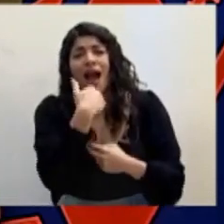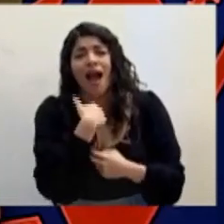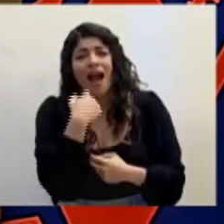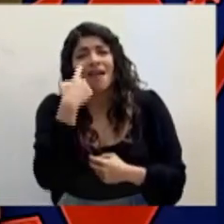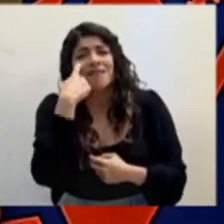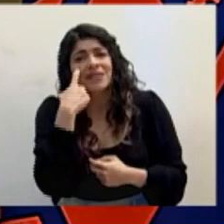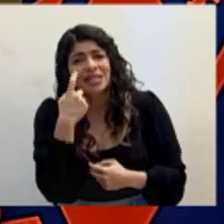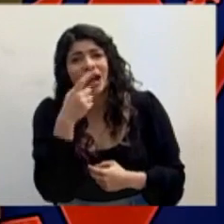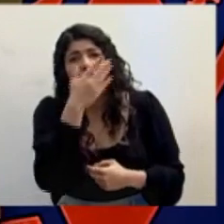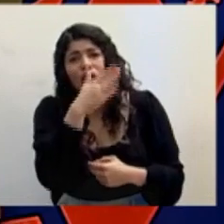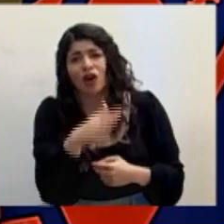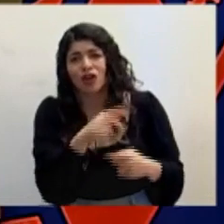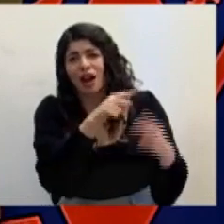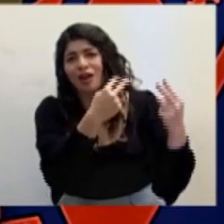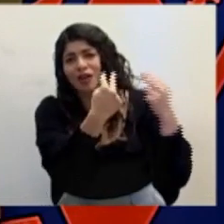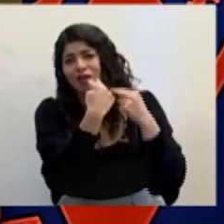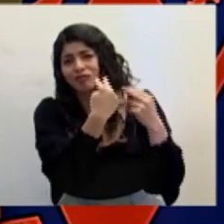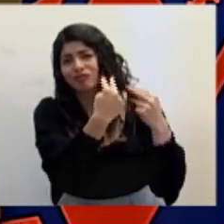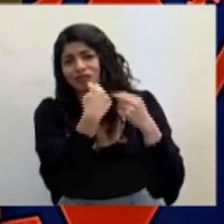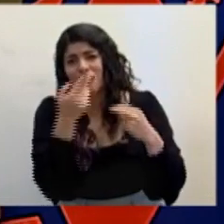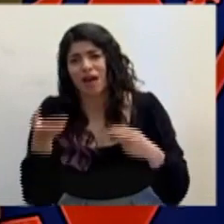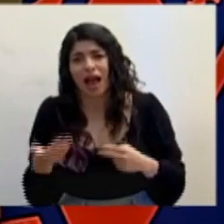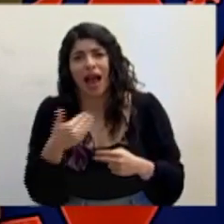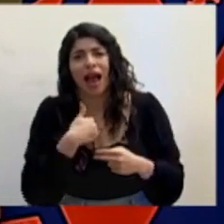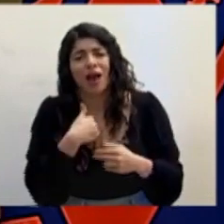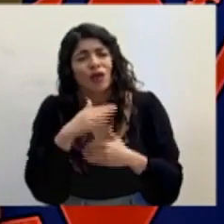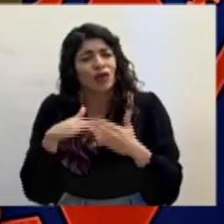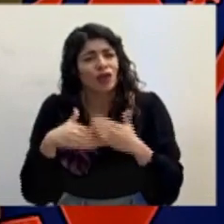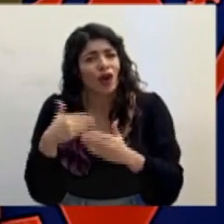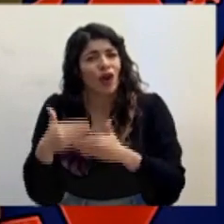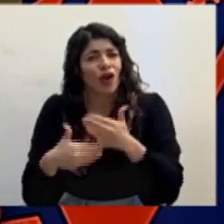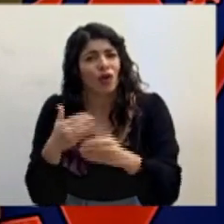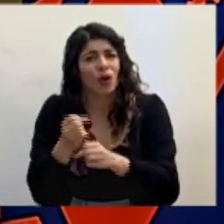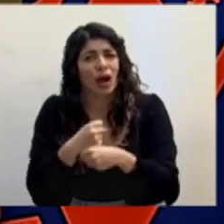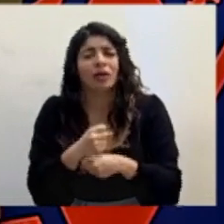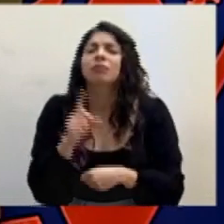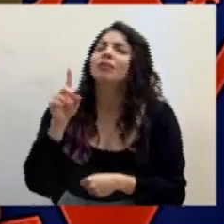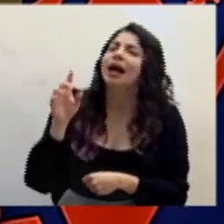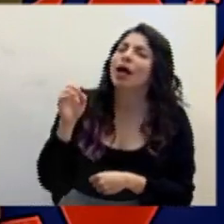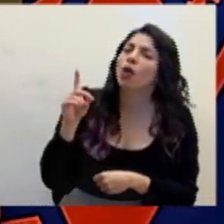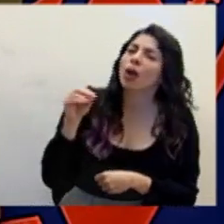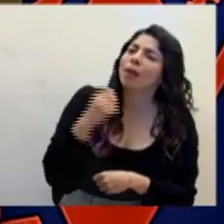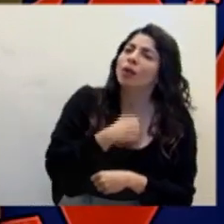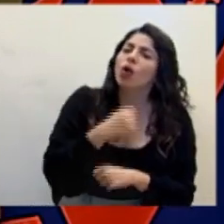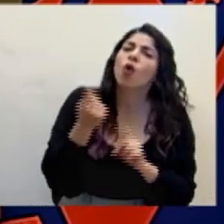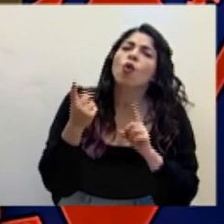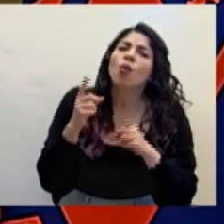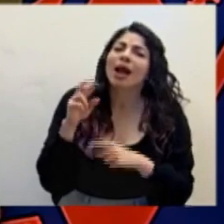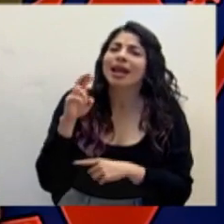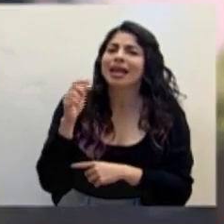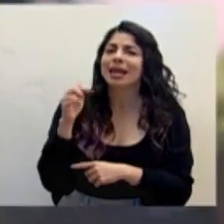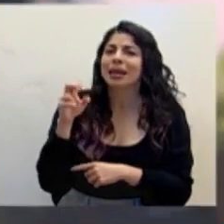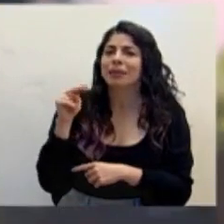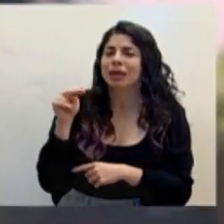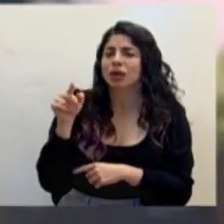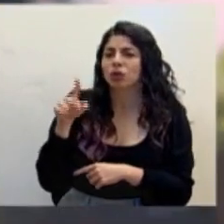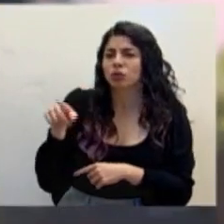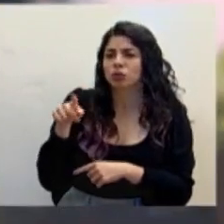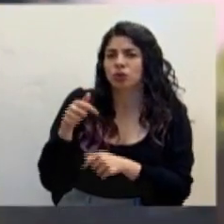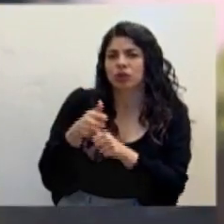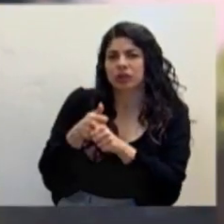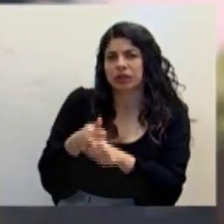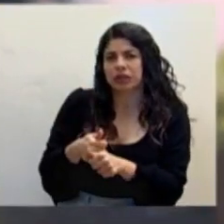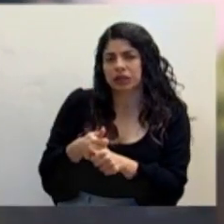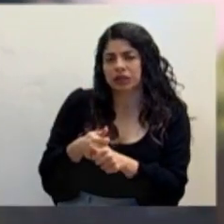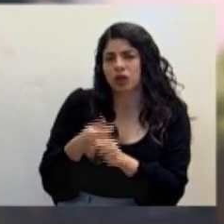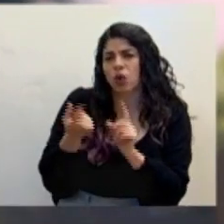estricta por parte de la Contraloría General de la República de todas las medidas que hemos tomado. Don Eduardo, perdón, ¿bajo qué régimen se están basando? O